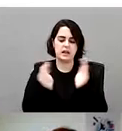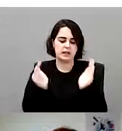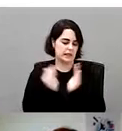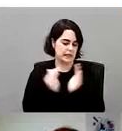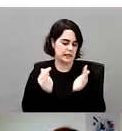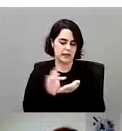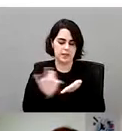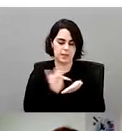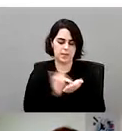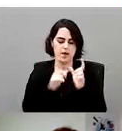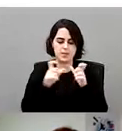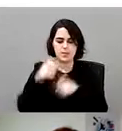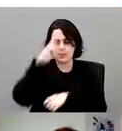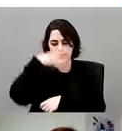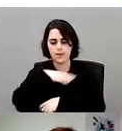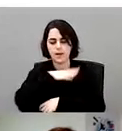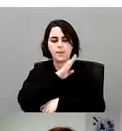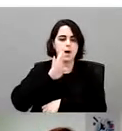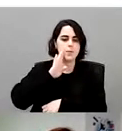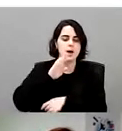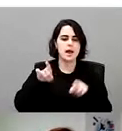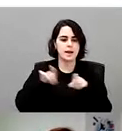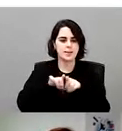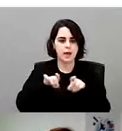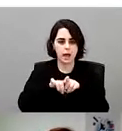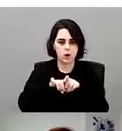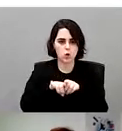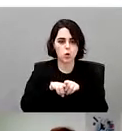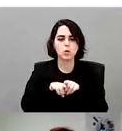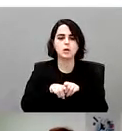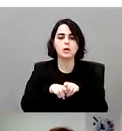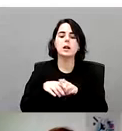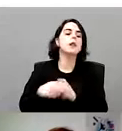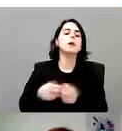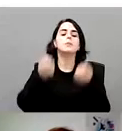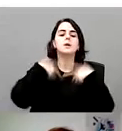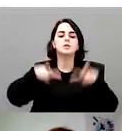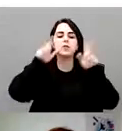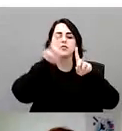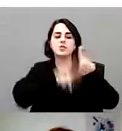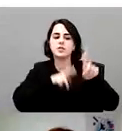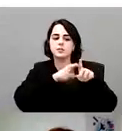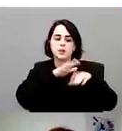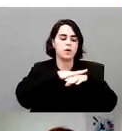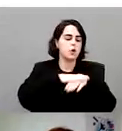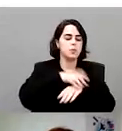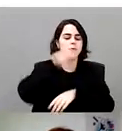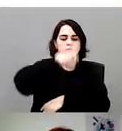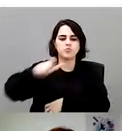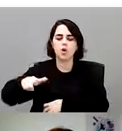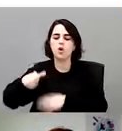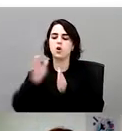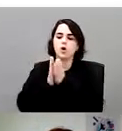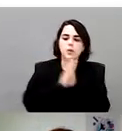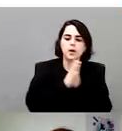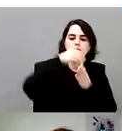las imágenes de papá, mamá, hermano, el personal de referencia del colegio, profesores y sus